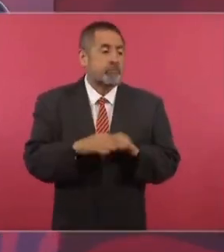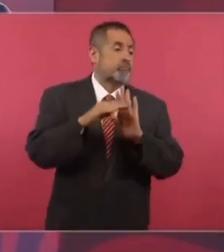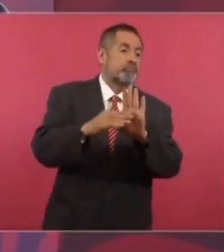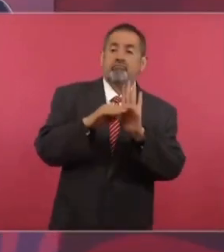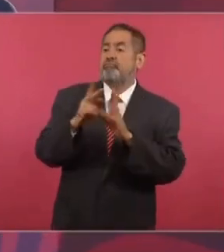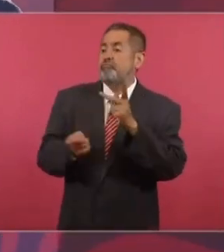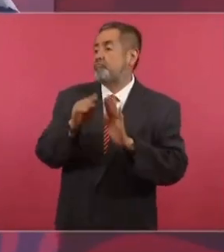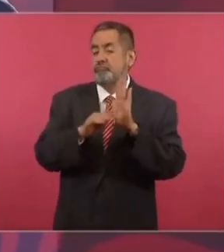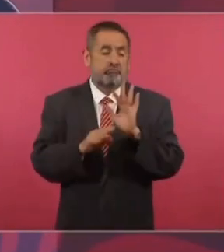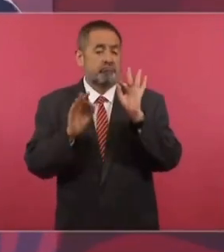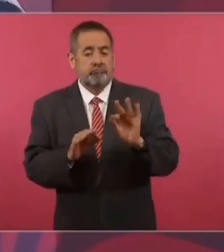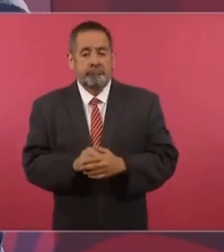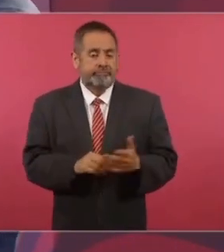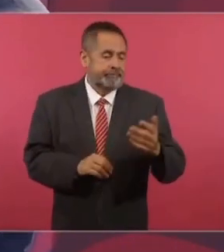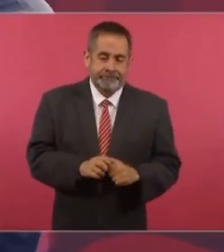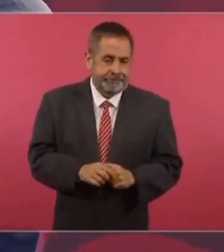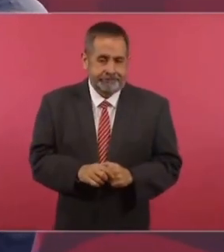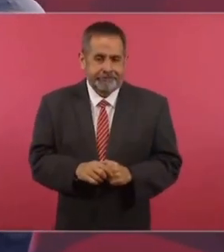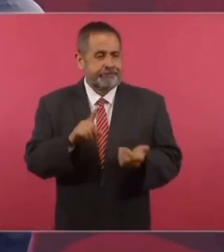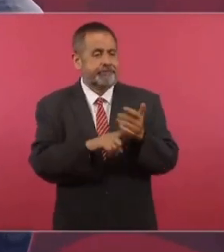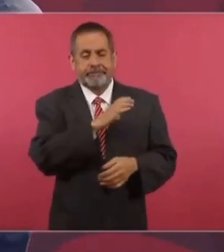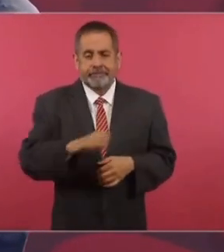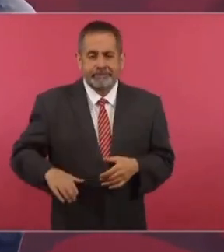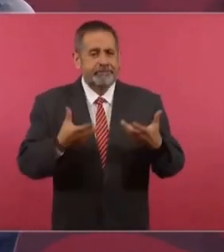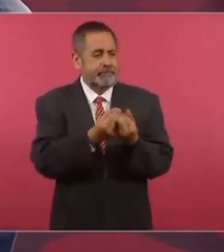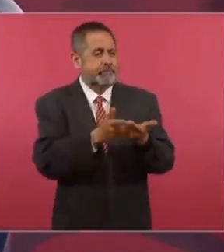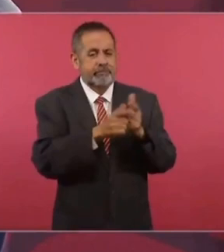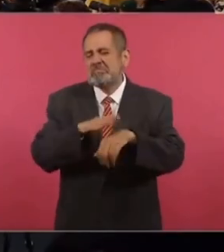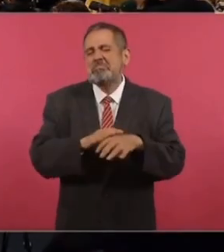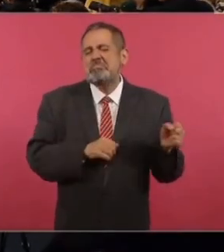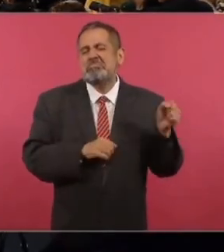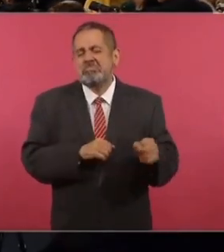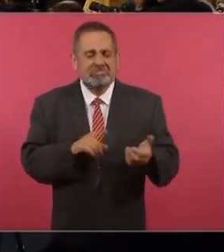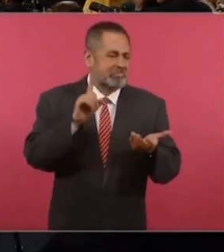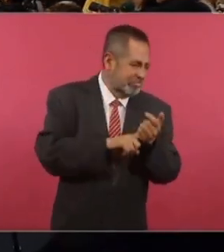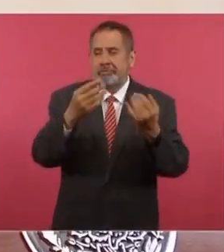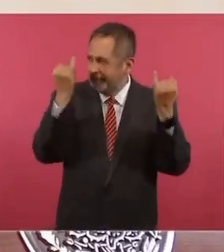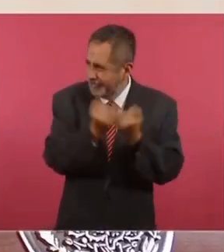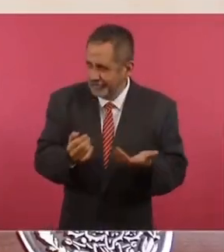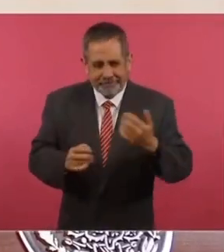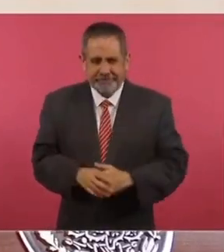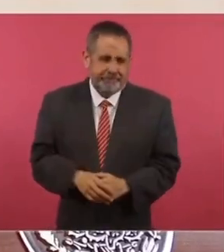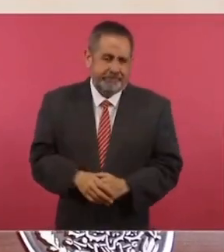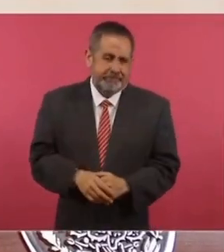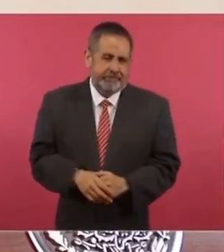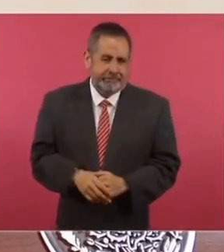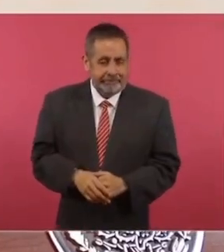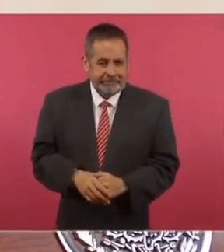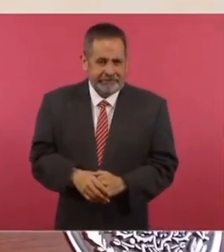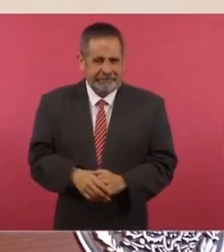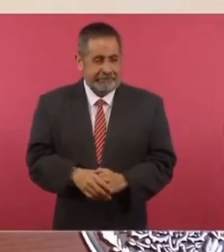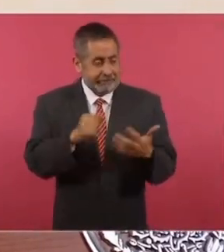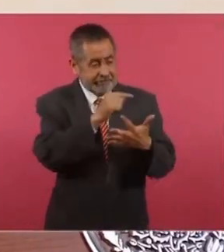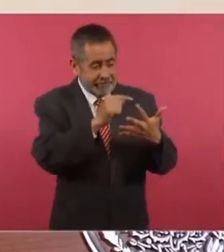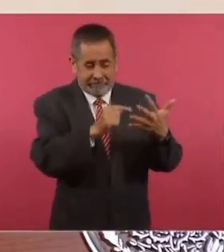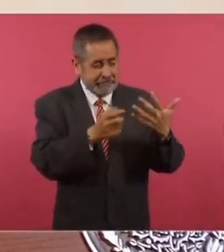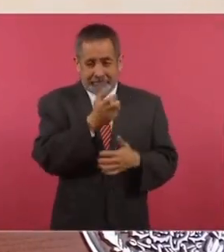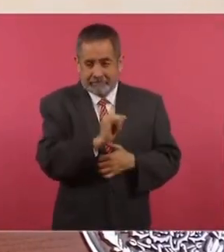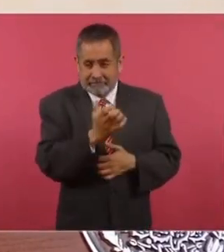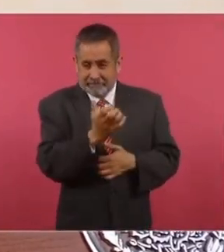Presentando encuestas en donde ya la candidata del bloque conservador ya está en las nubes también. Entonces, todas esas